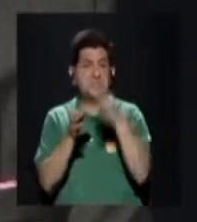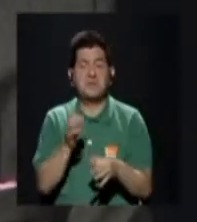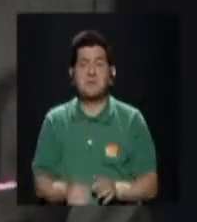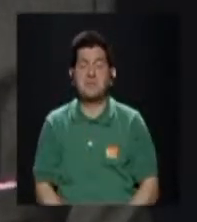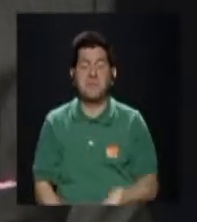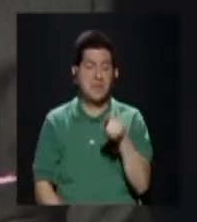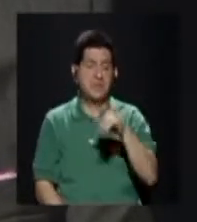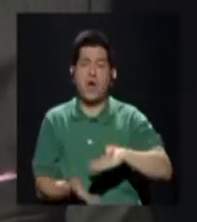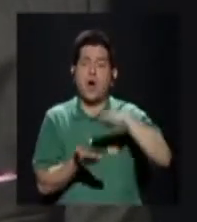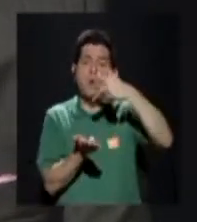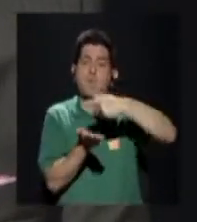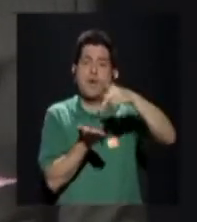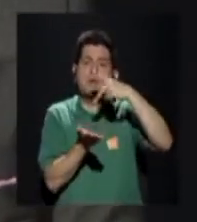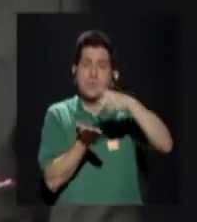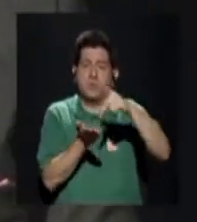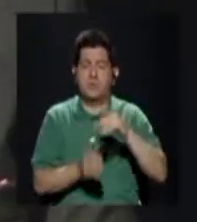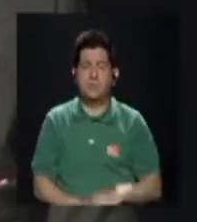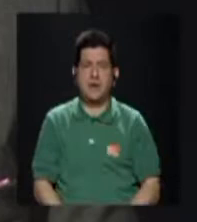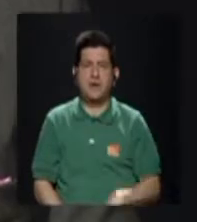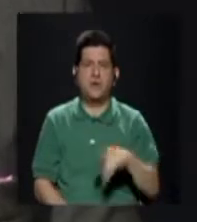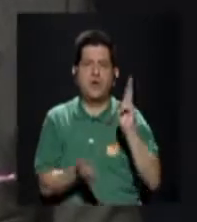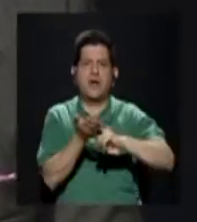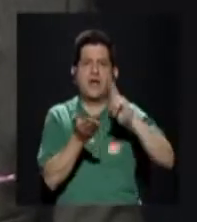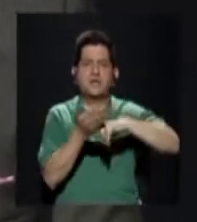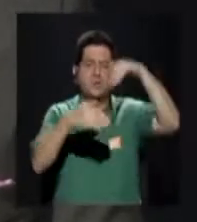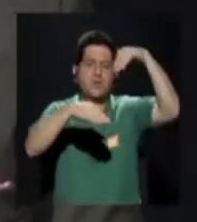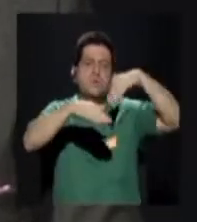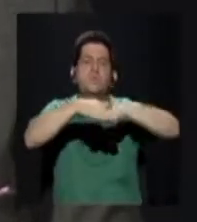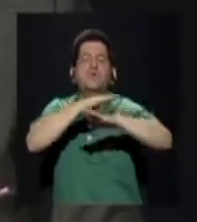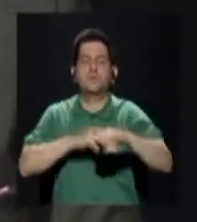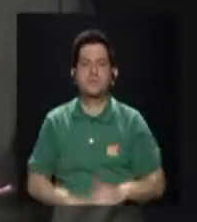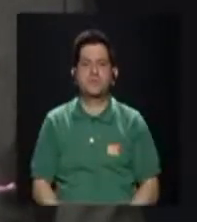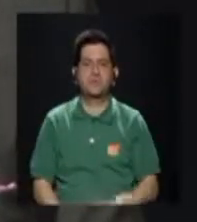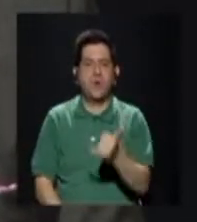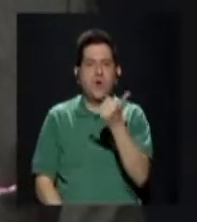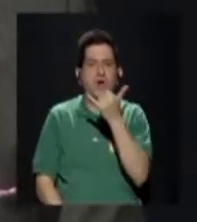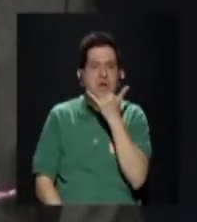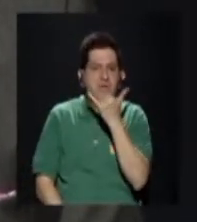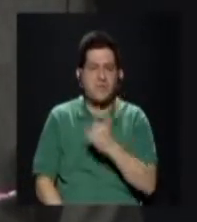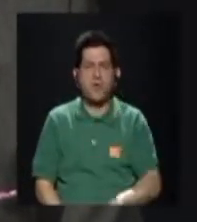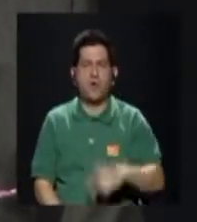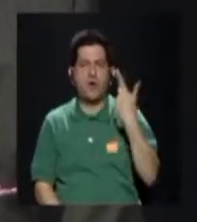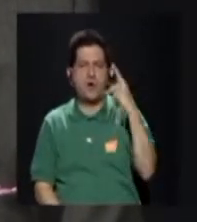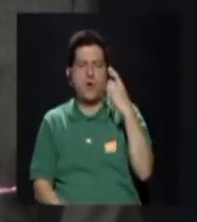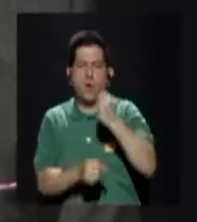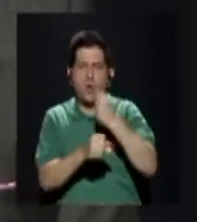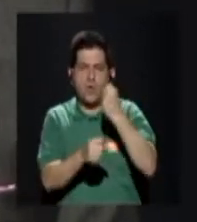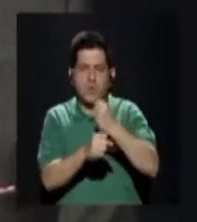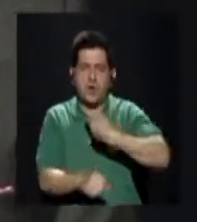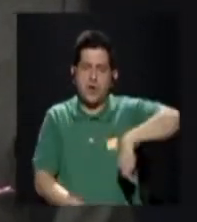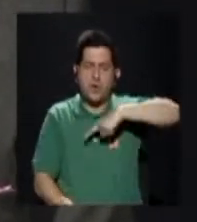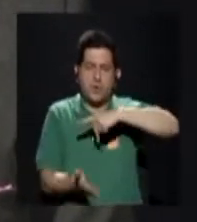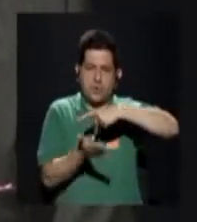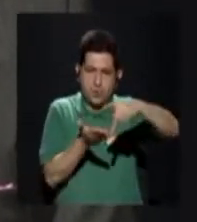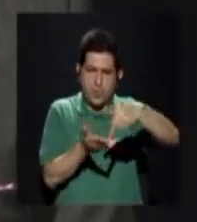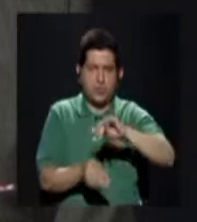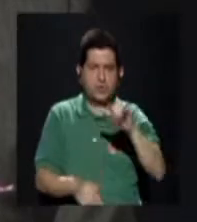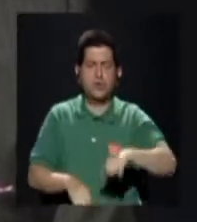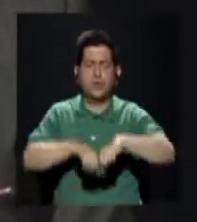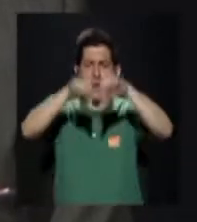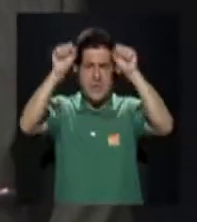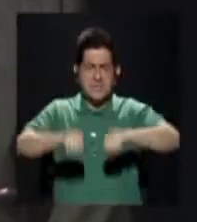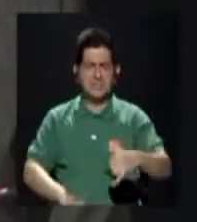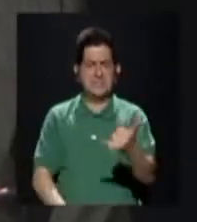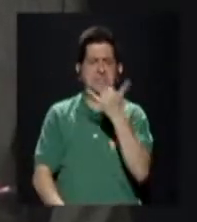las tarifas, que son impuestos disfrazados. Nosotros tenemos que pagar los errores, los riesgos operacionales, las fallas de los sistemas,